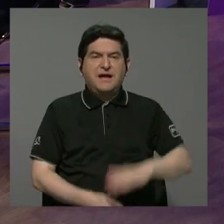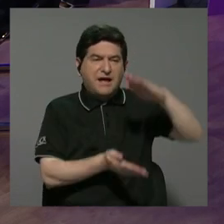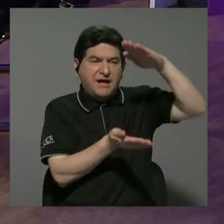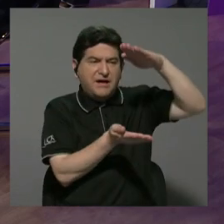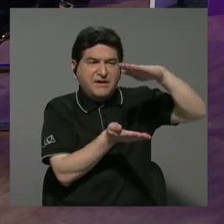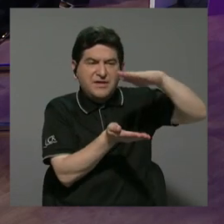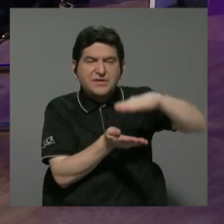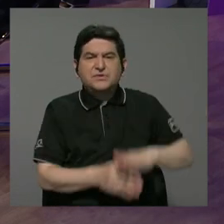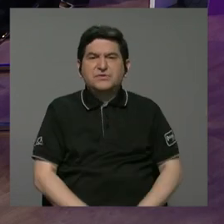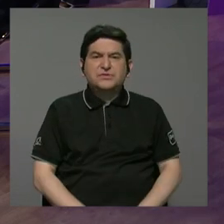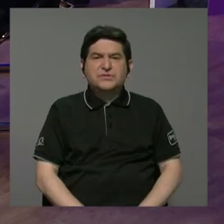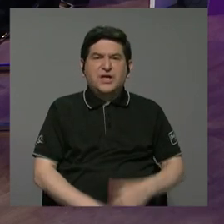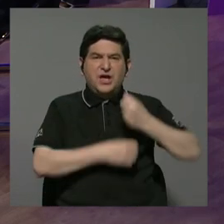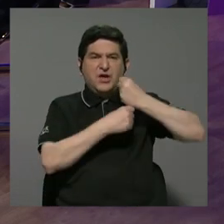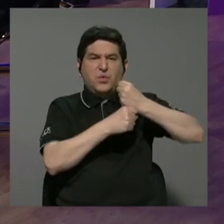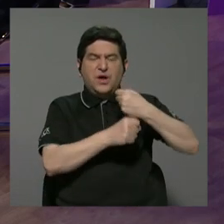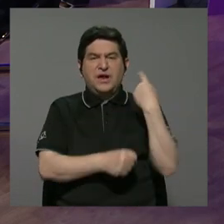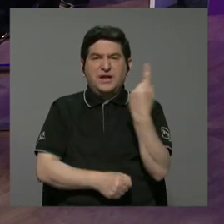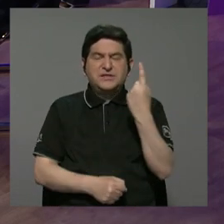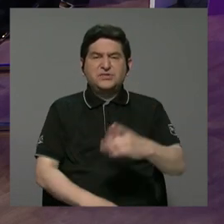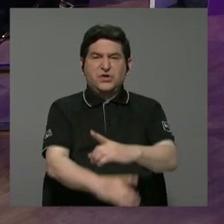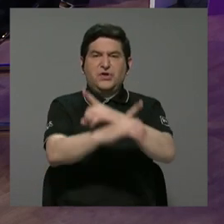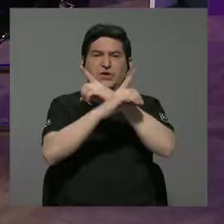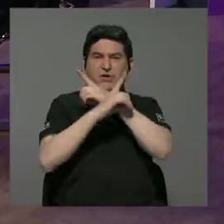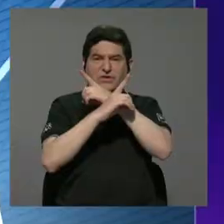la huelga a la defensa de